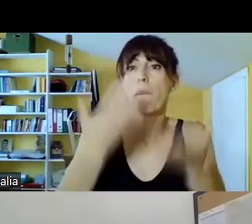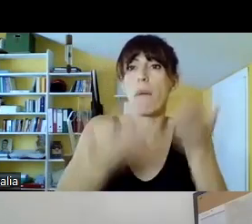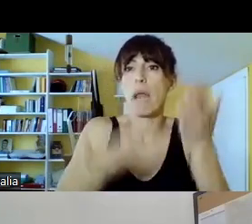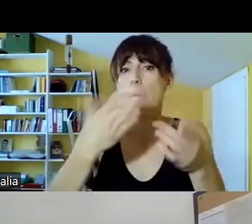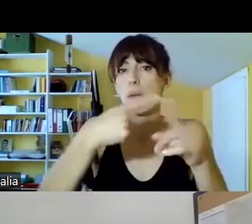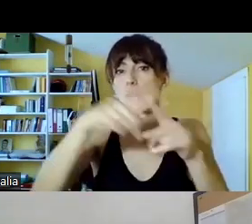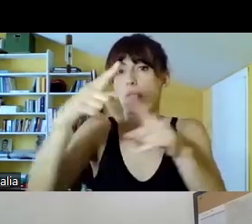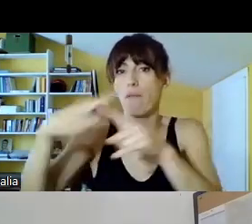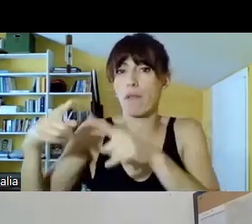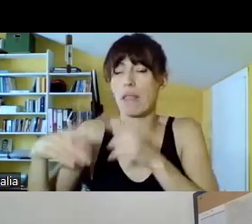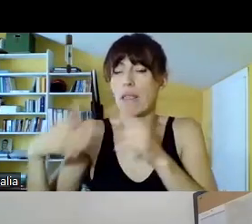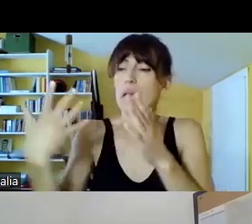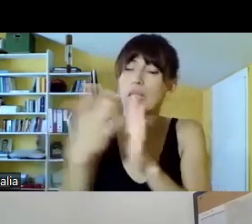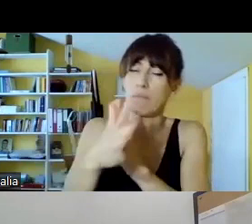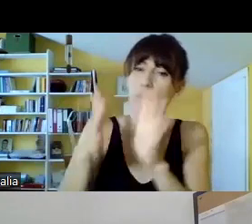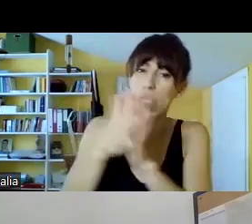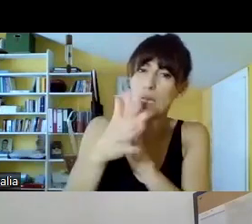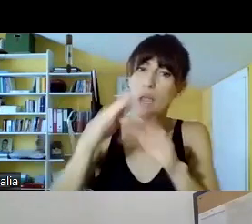explicar esa desigualdad.